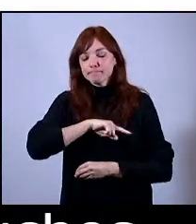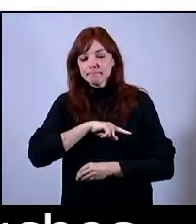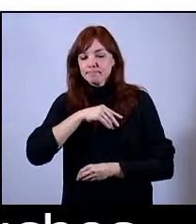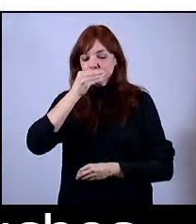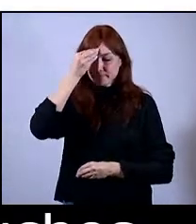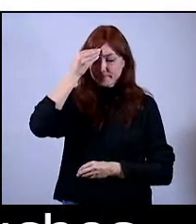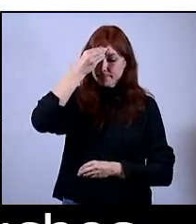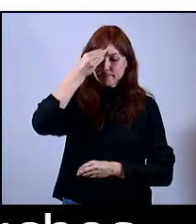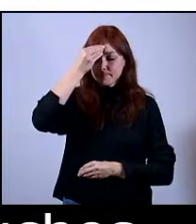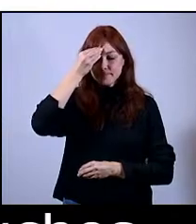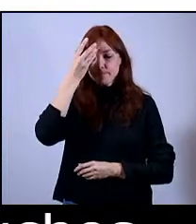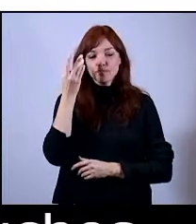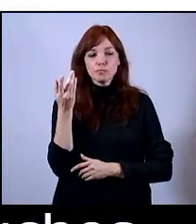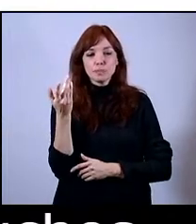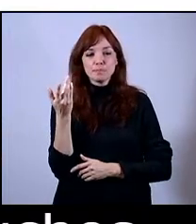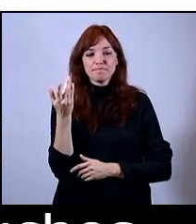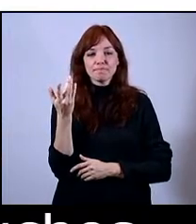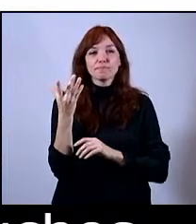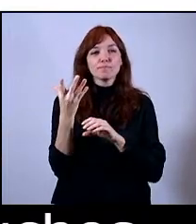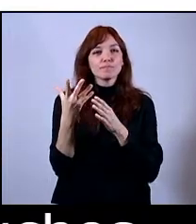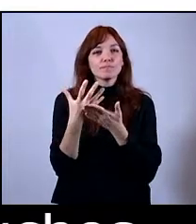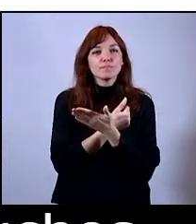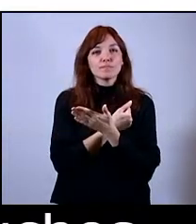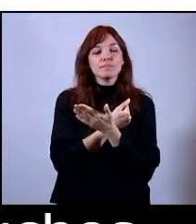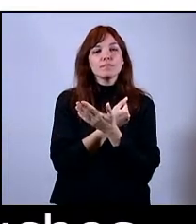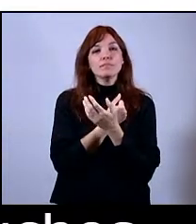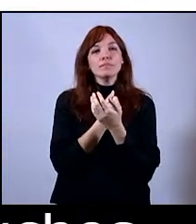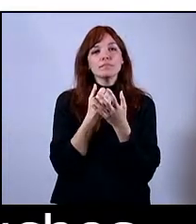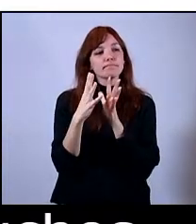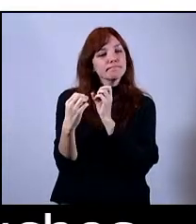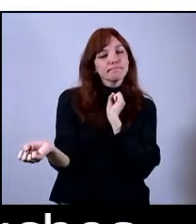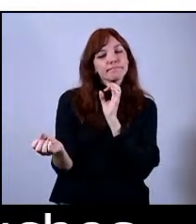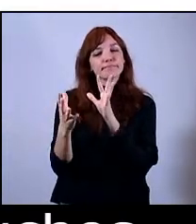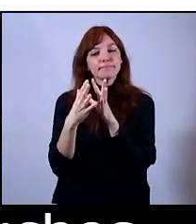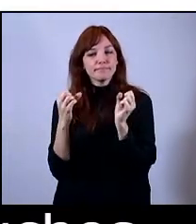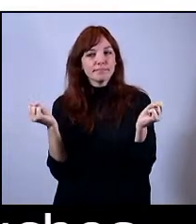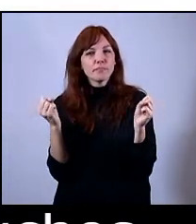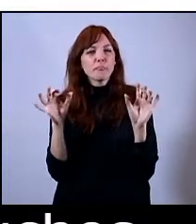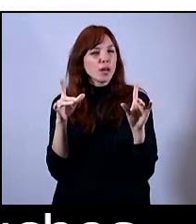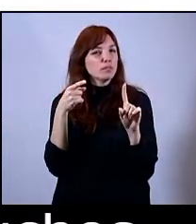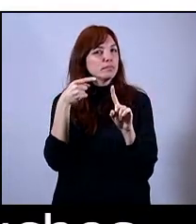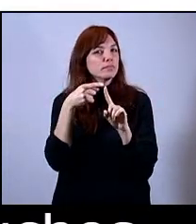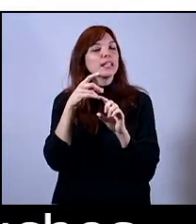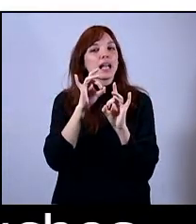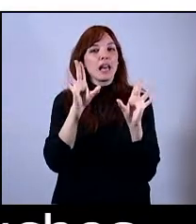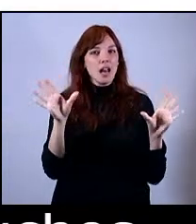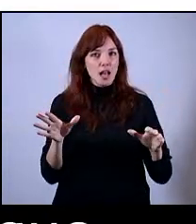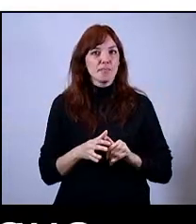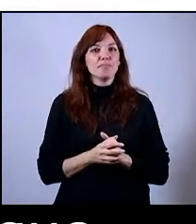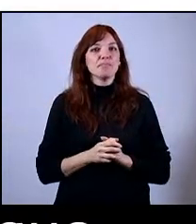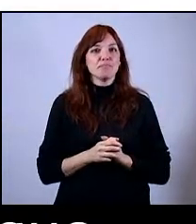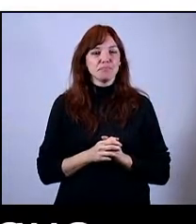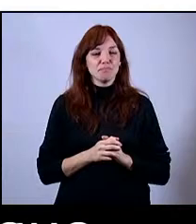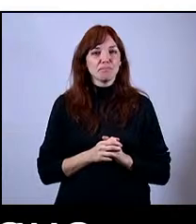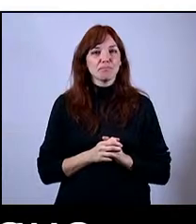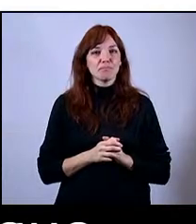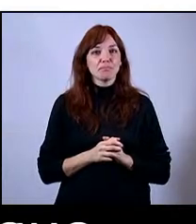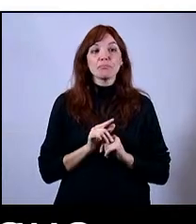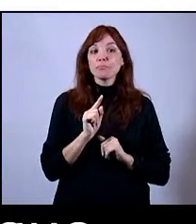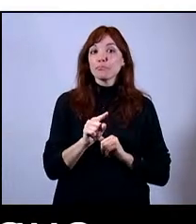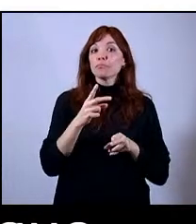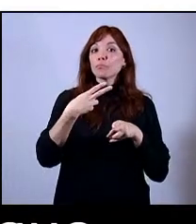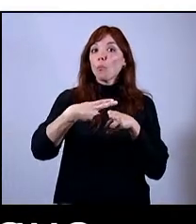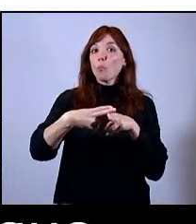estar todas las administraciones coordinadas, pero hay una cosa muy clara. El viraje de la